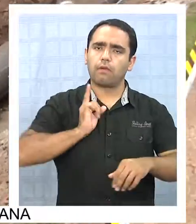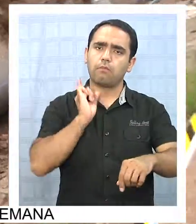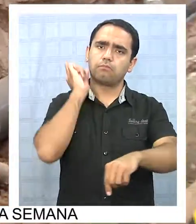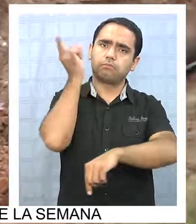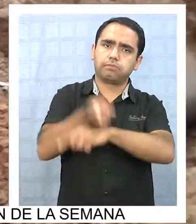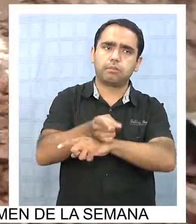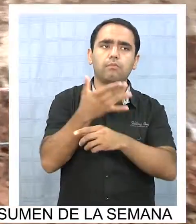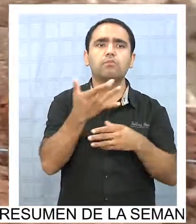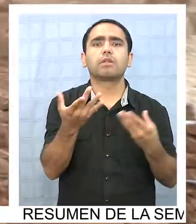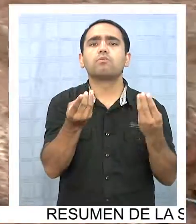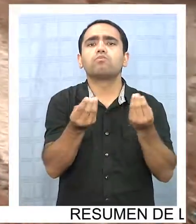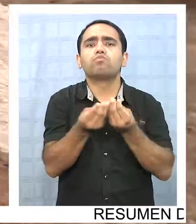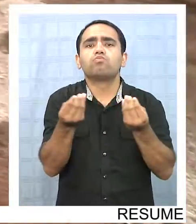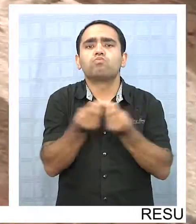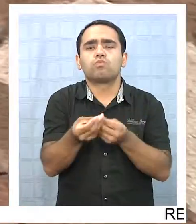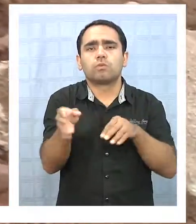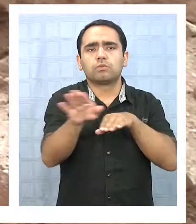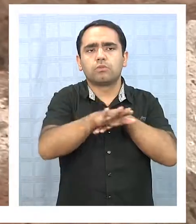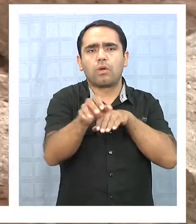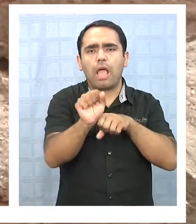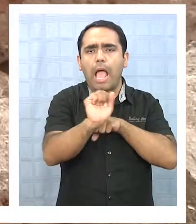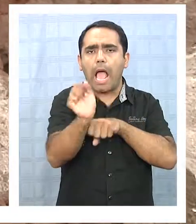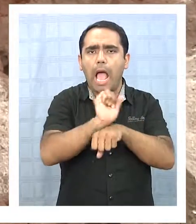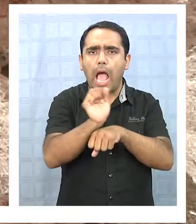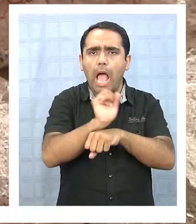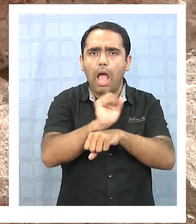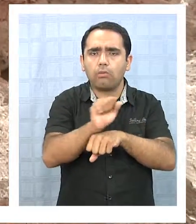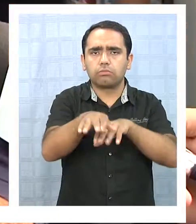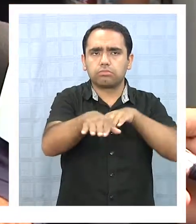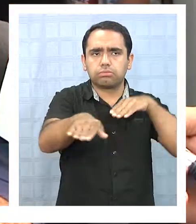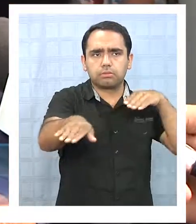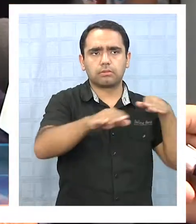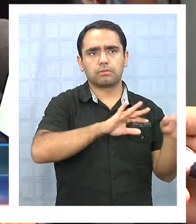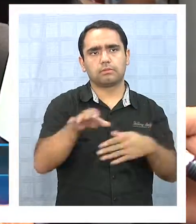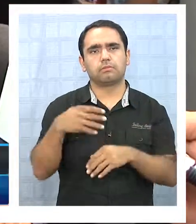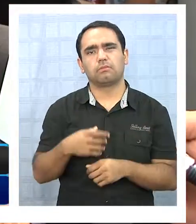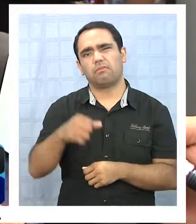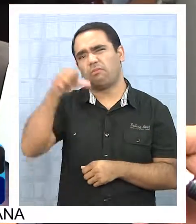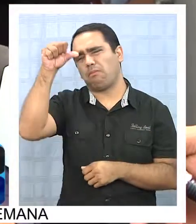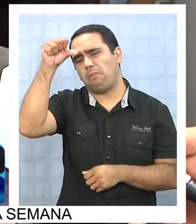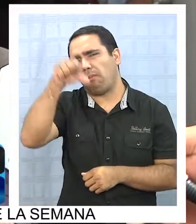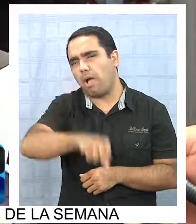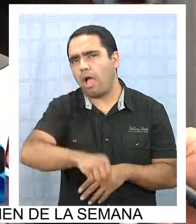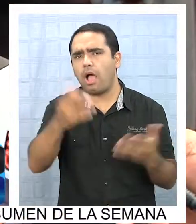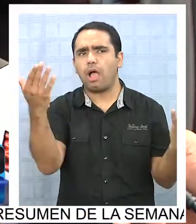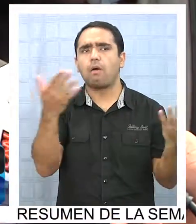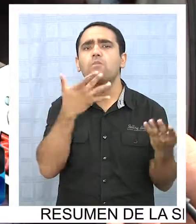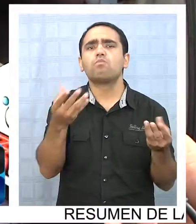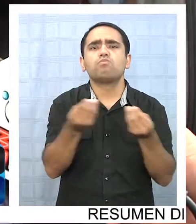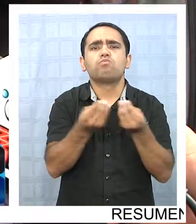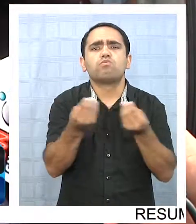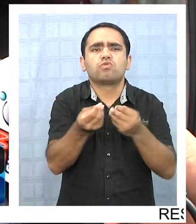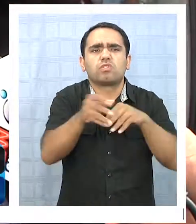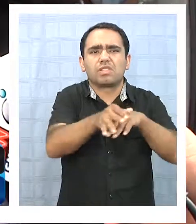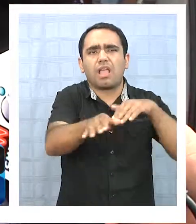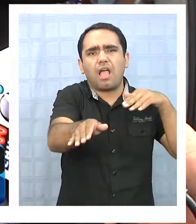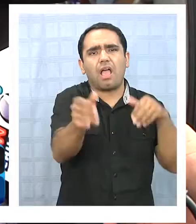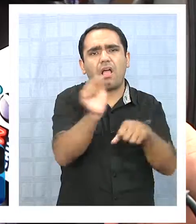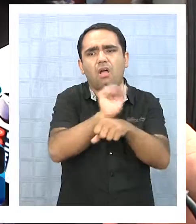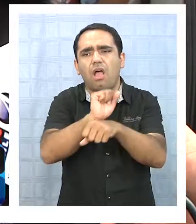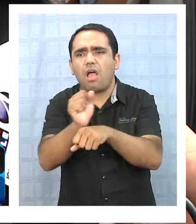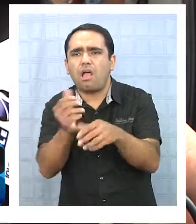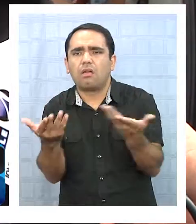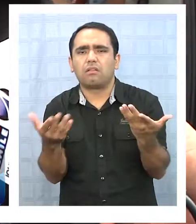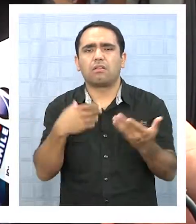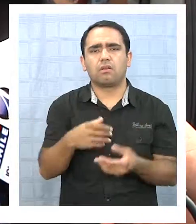la sobrecongestión de vehículos particulares. Está la cagada. ¿Por qué? Porque hay muchos tacos, muchos vehículos. No hay ninguna